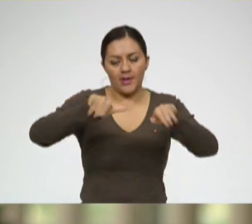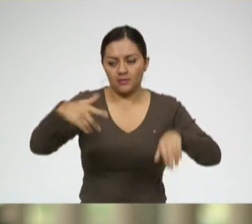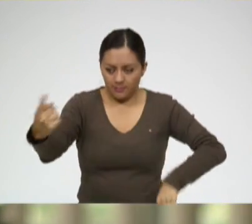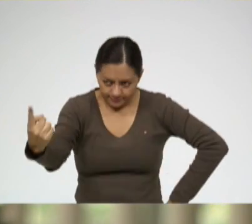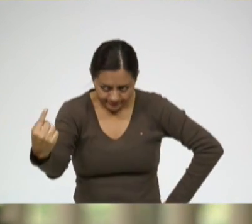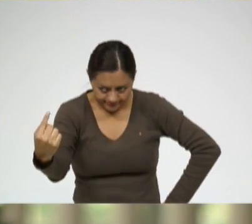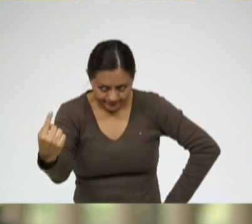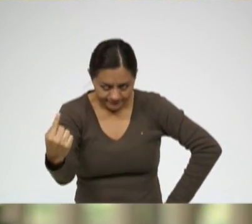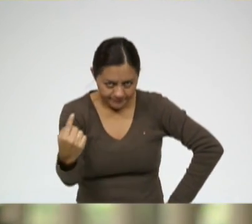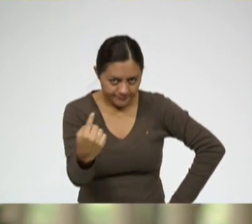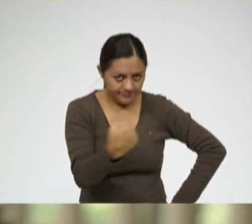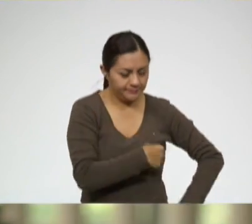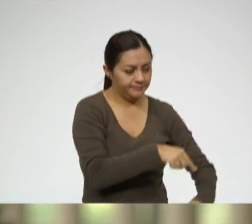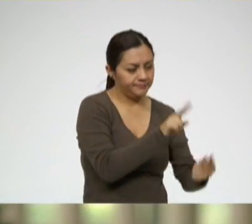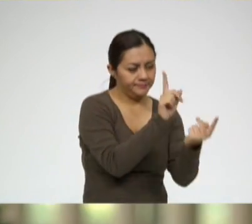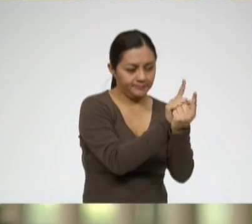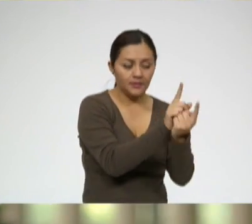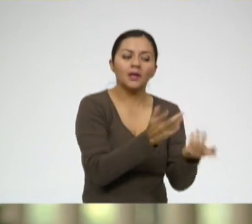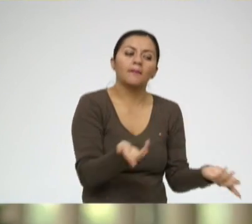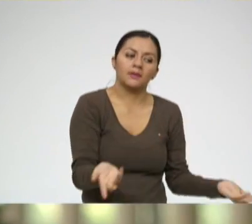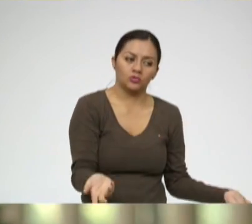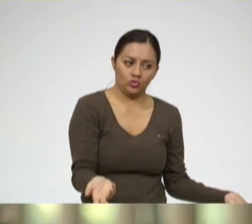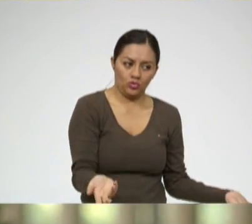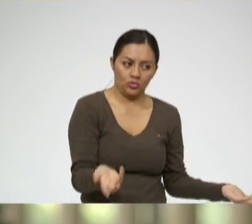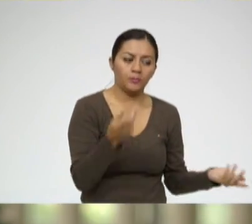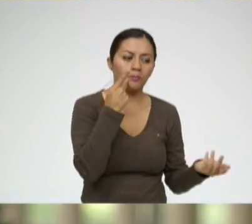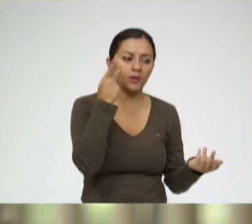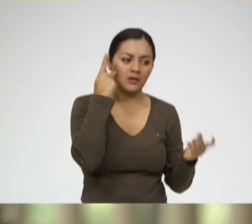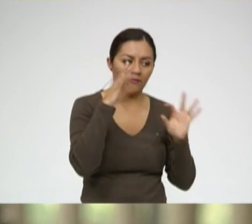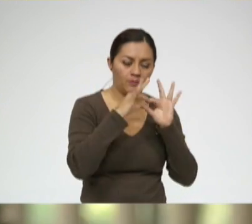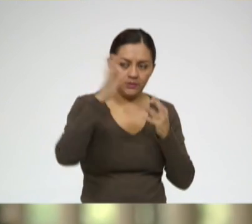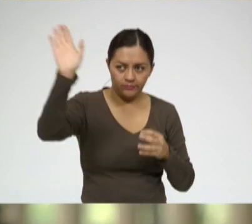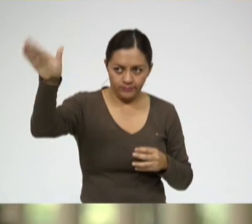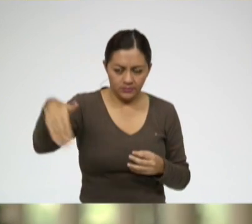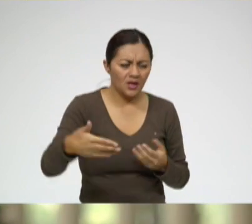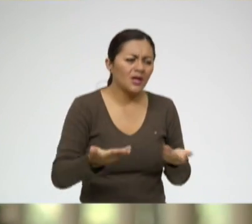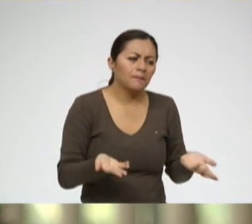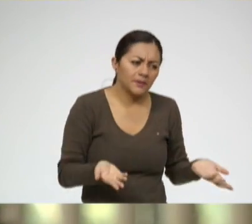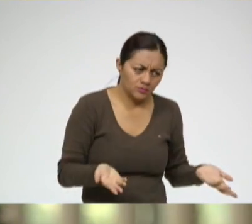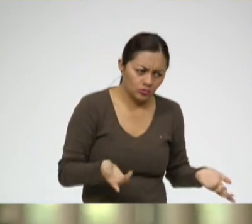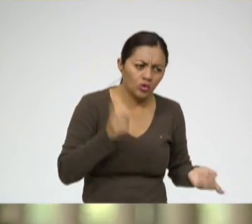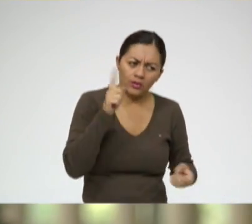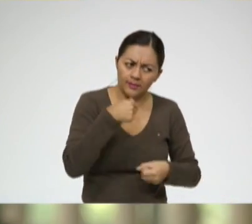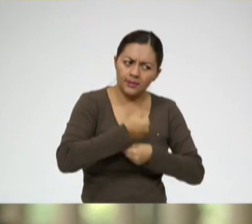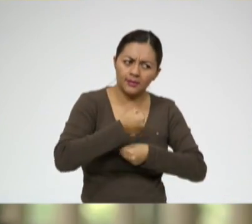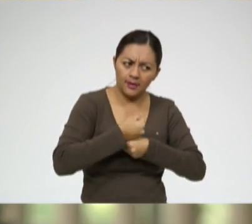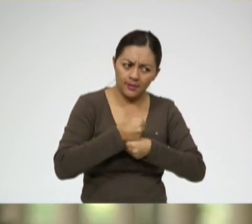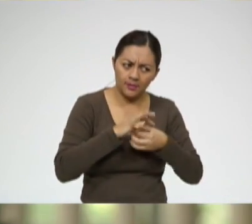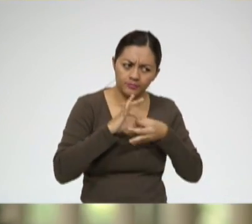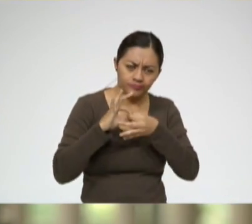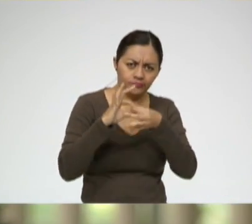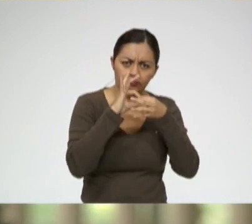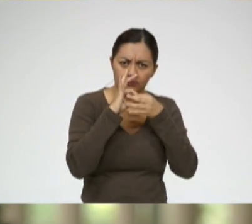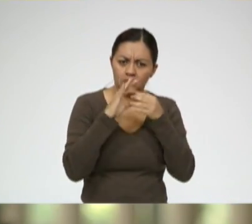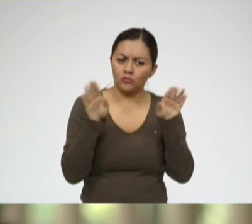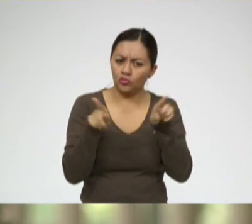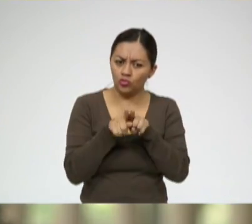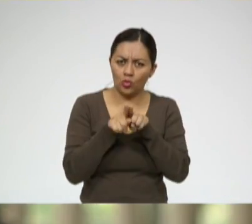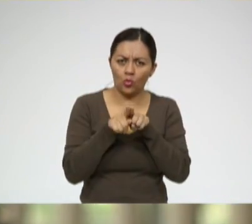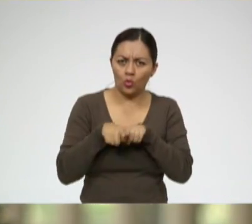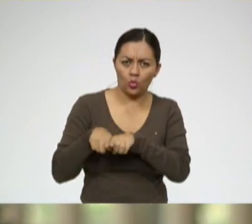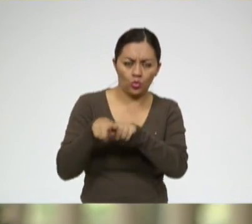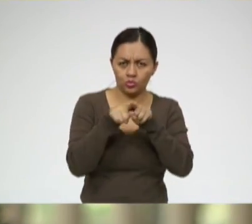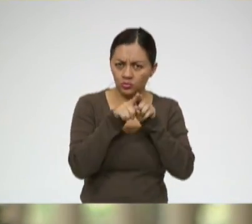de encaminar la situación, y se llama a los padres y dice, bueno, esto hay que trabajarlo en comunidad, a todo el